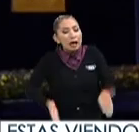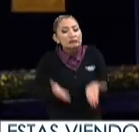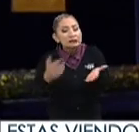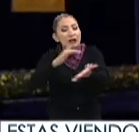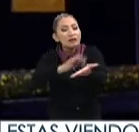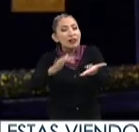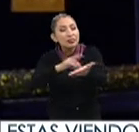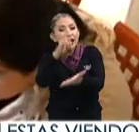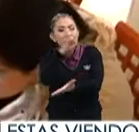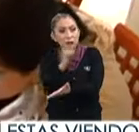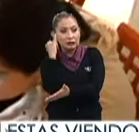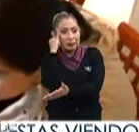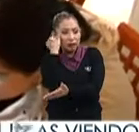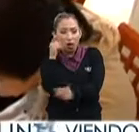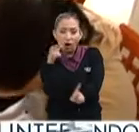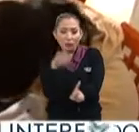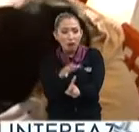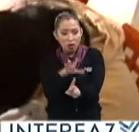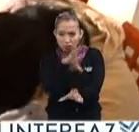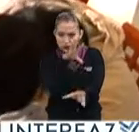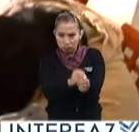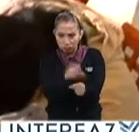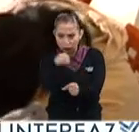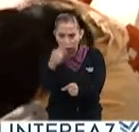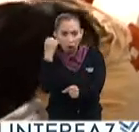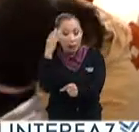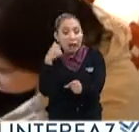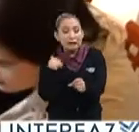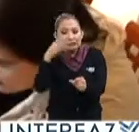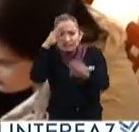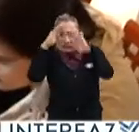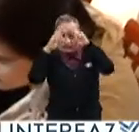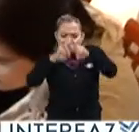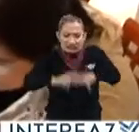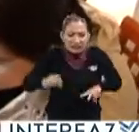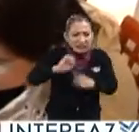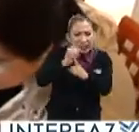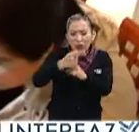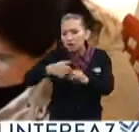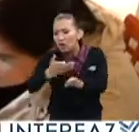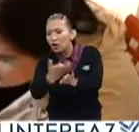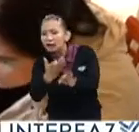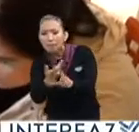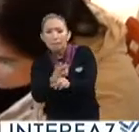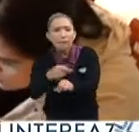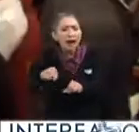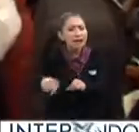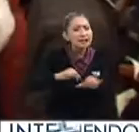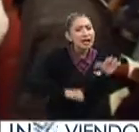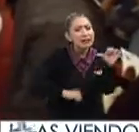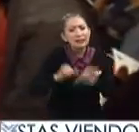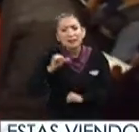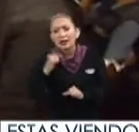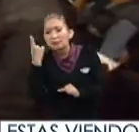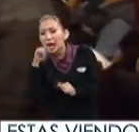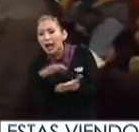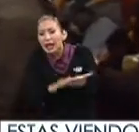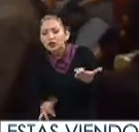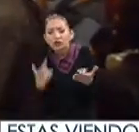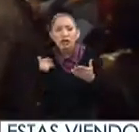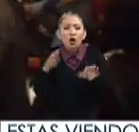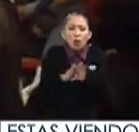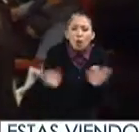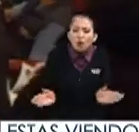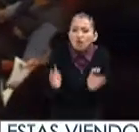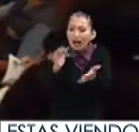en lenguas indígenas. El objetivo general del Congreso fue reflexionar sobre la situación actual de las prácticas lectoras y del fomento a